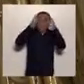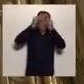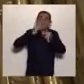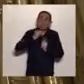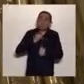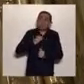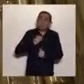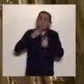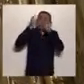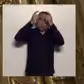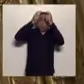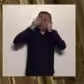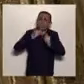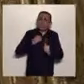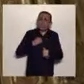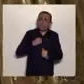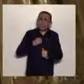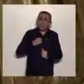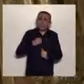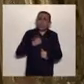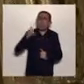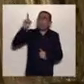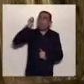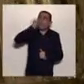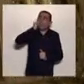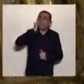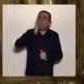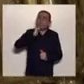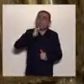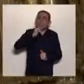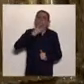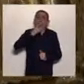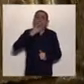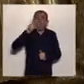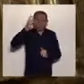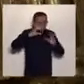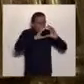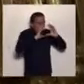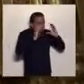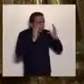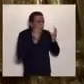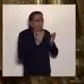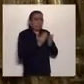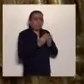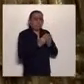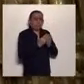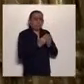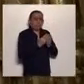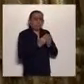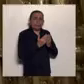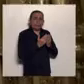Santo, santo, santo es el Señor, Dios del